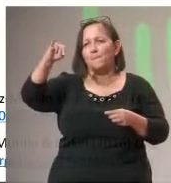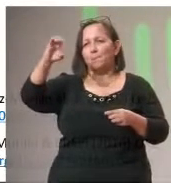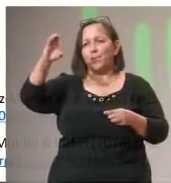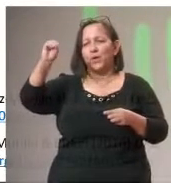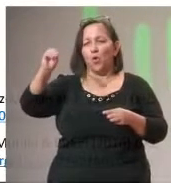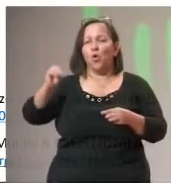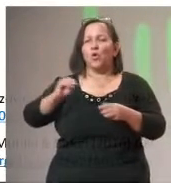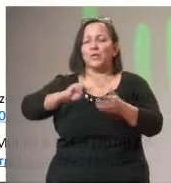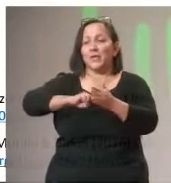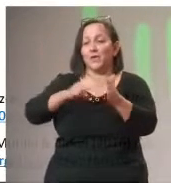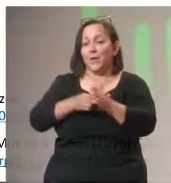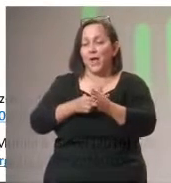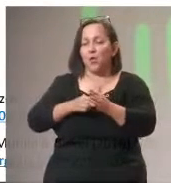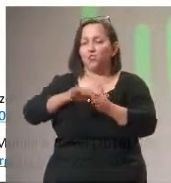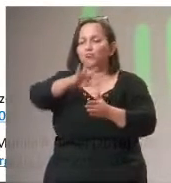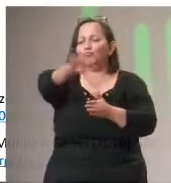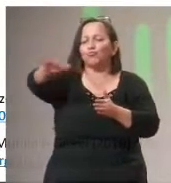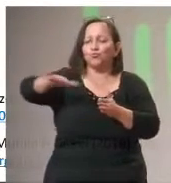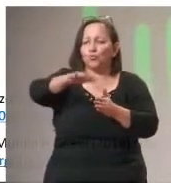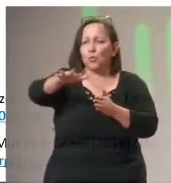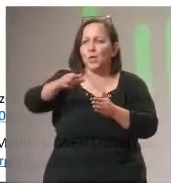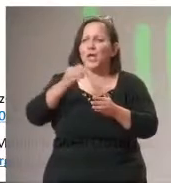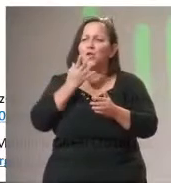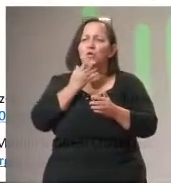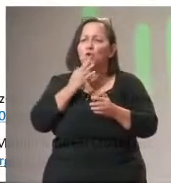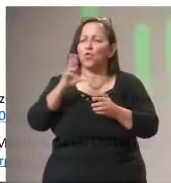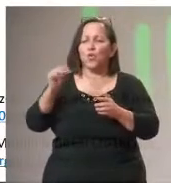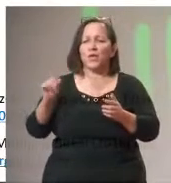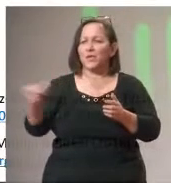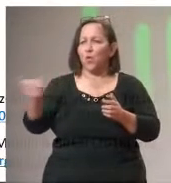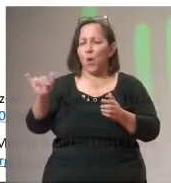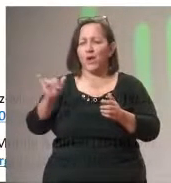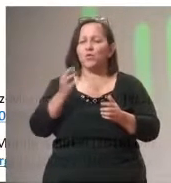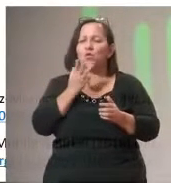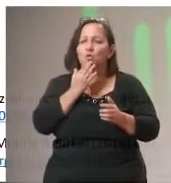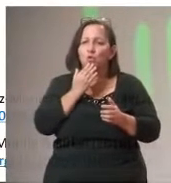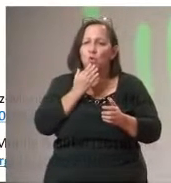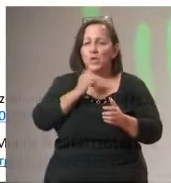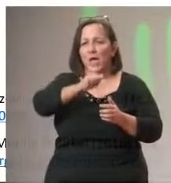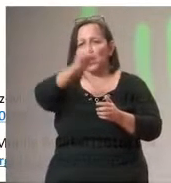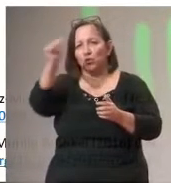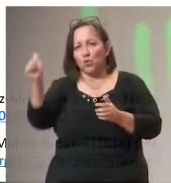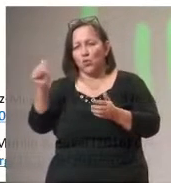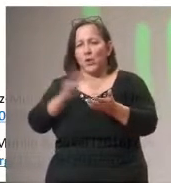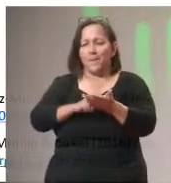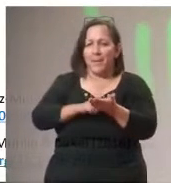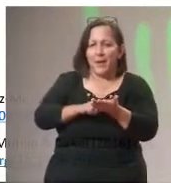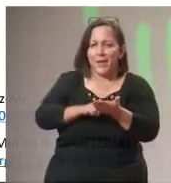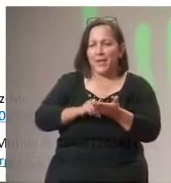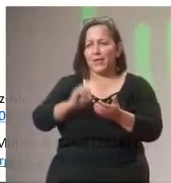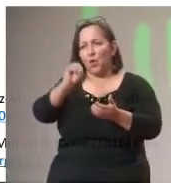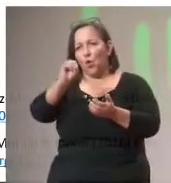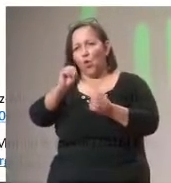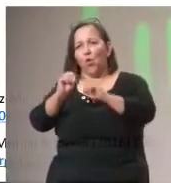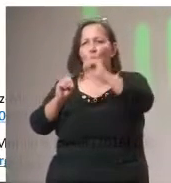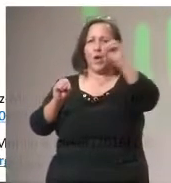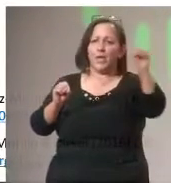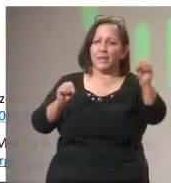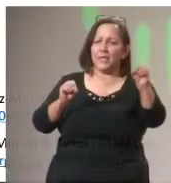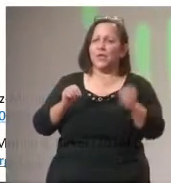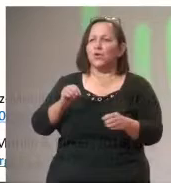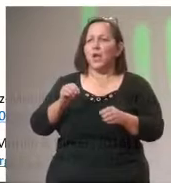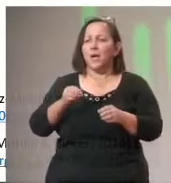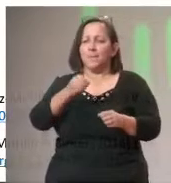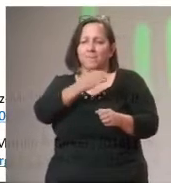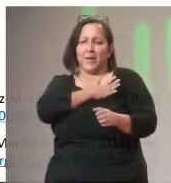señal. Entonces ustedes pueden ver que el color no es uniforme. Hay colores azules y verdes más hacia el oeste y hay una mancha roja amarilla